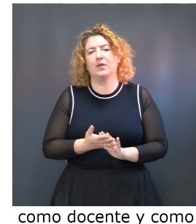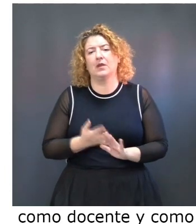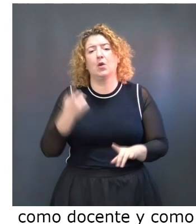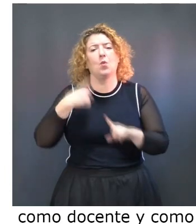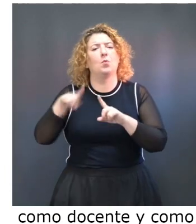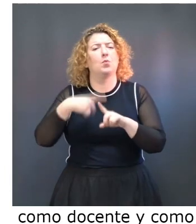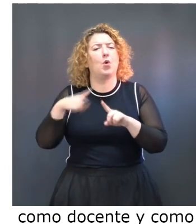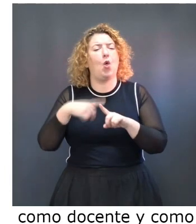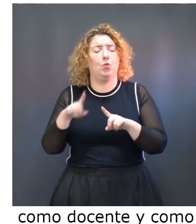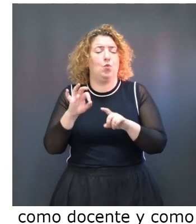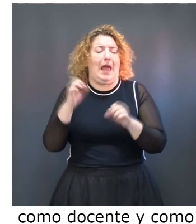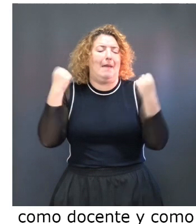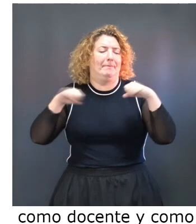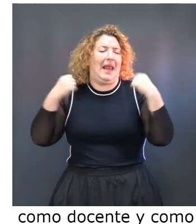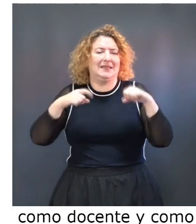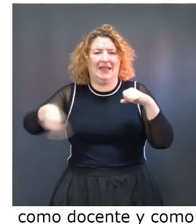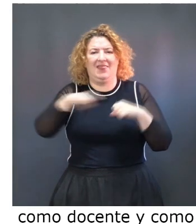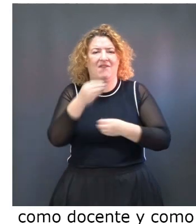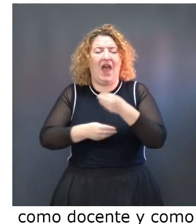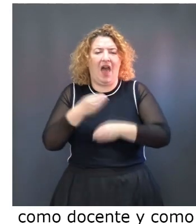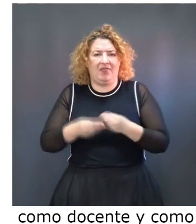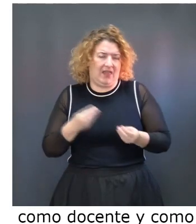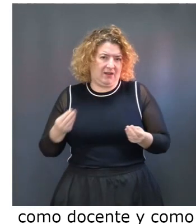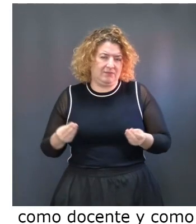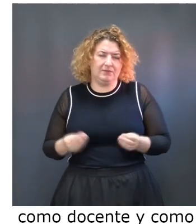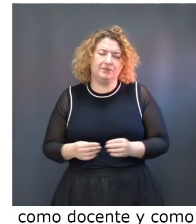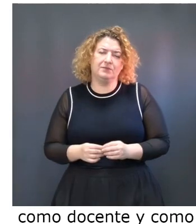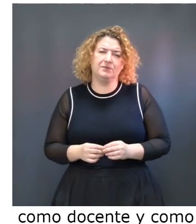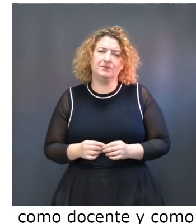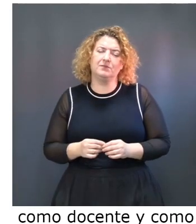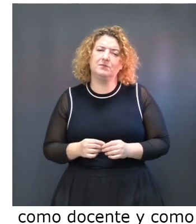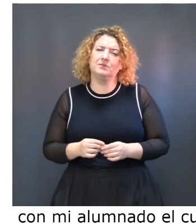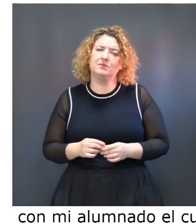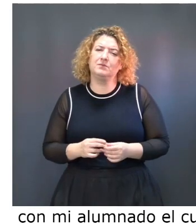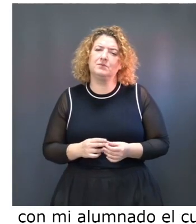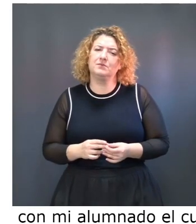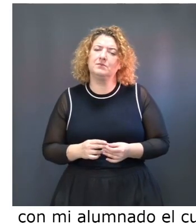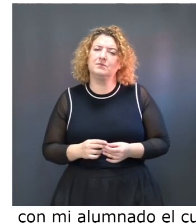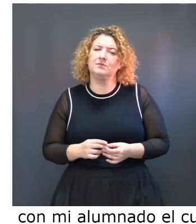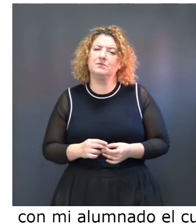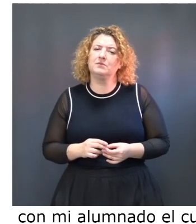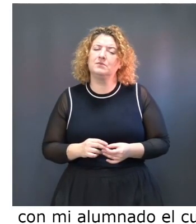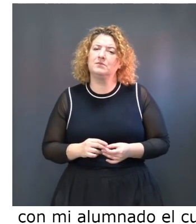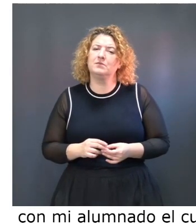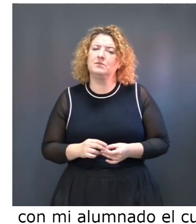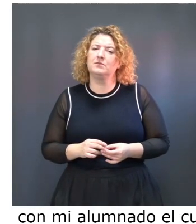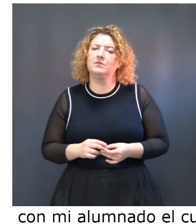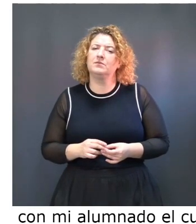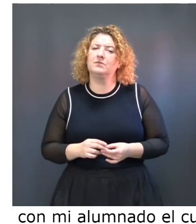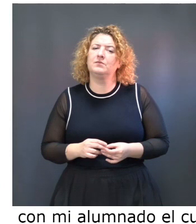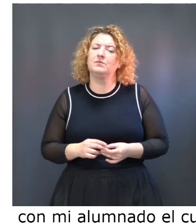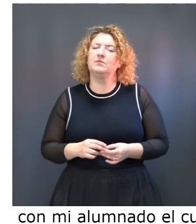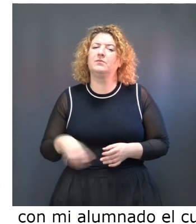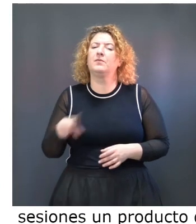producto de una práctica que tienen que hacer es hacer de alguna manera una divulgación sobre